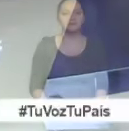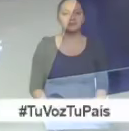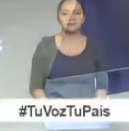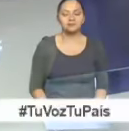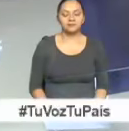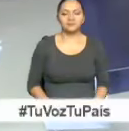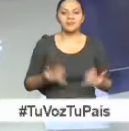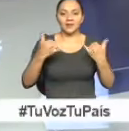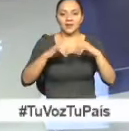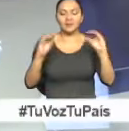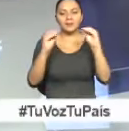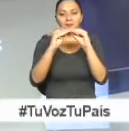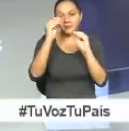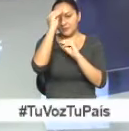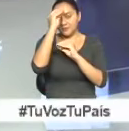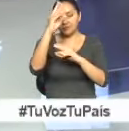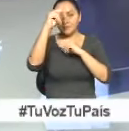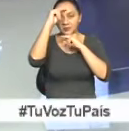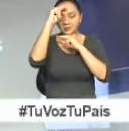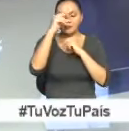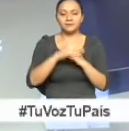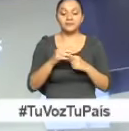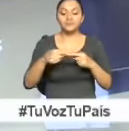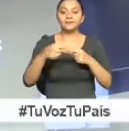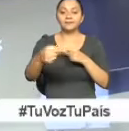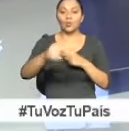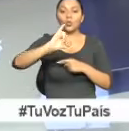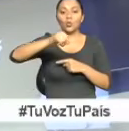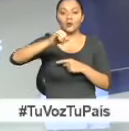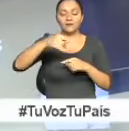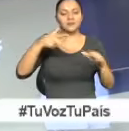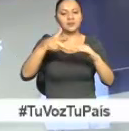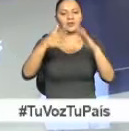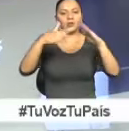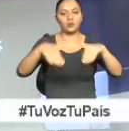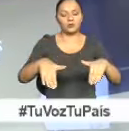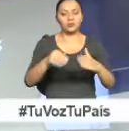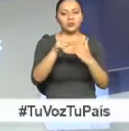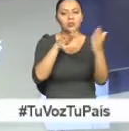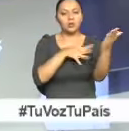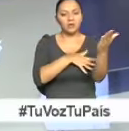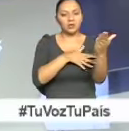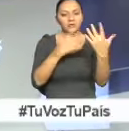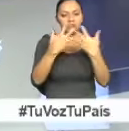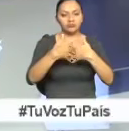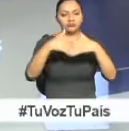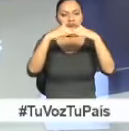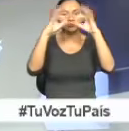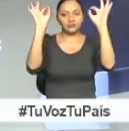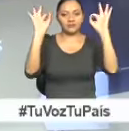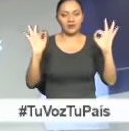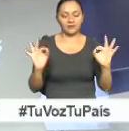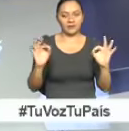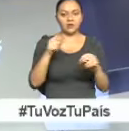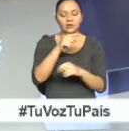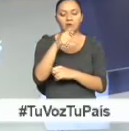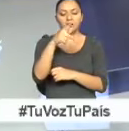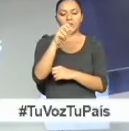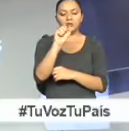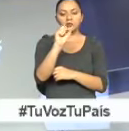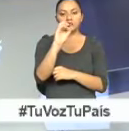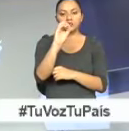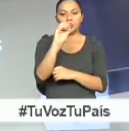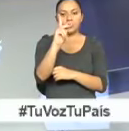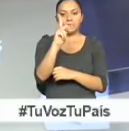Y seguimos con la información. Este jueves se inaugura la Central Sopladora, que forma parte de los megaproyectos de energía que impulsa